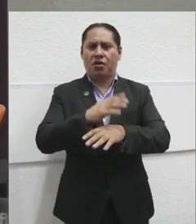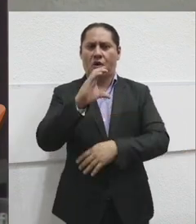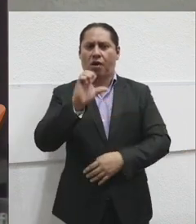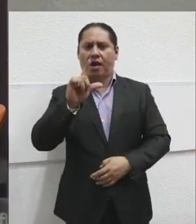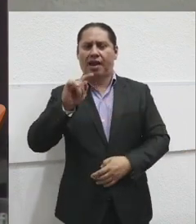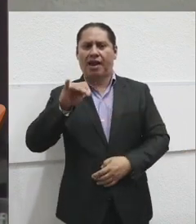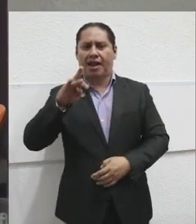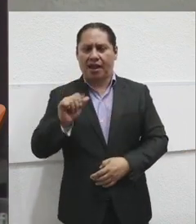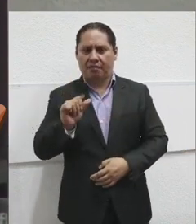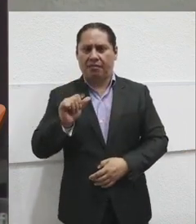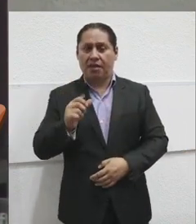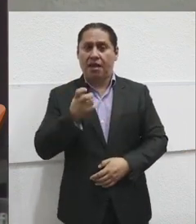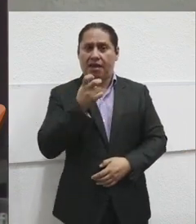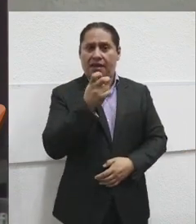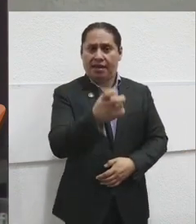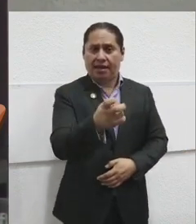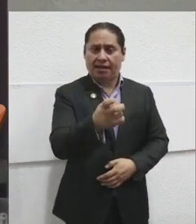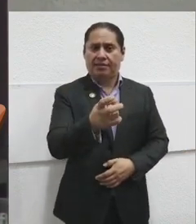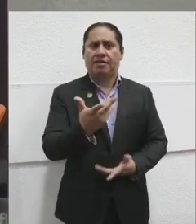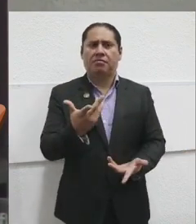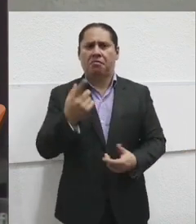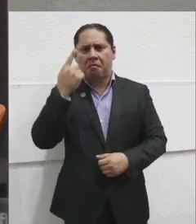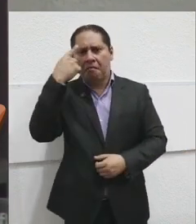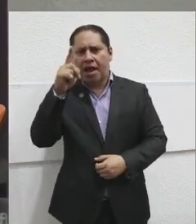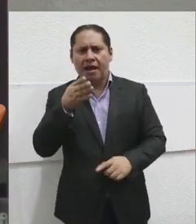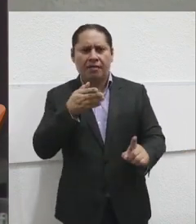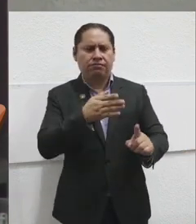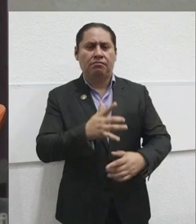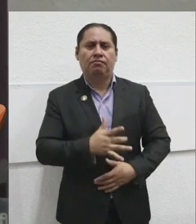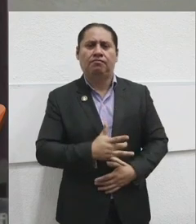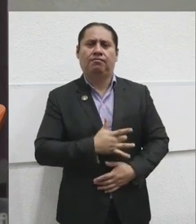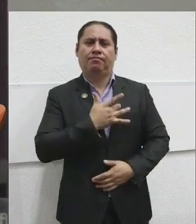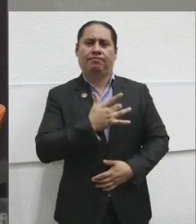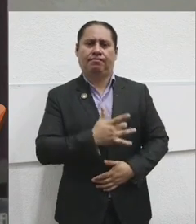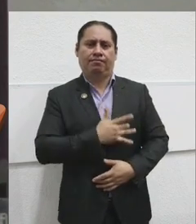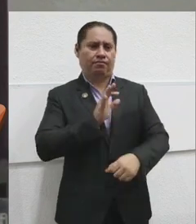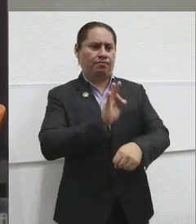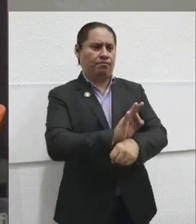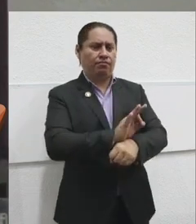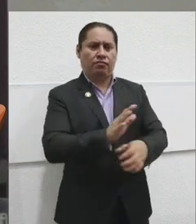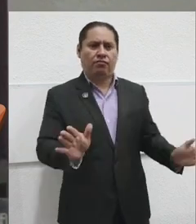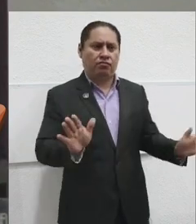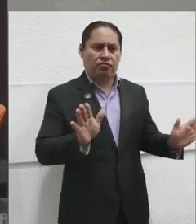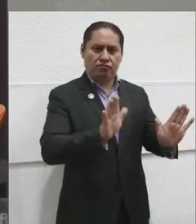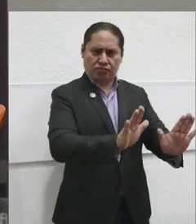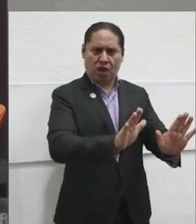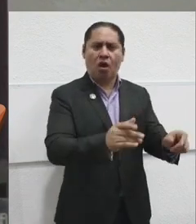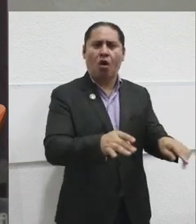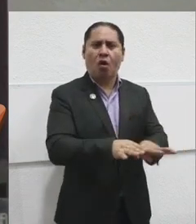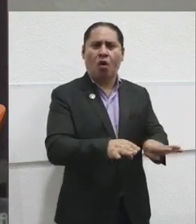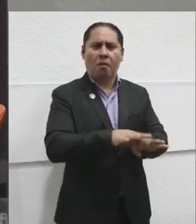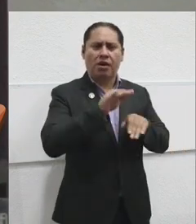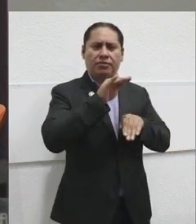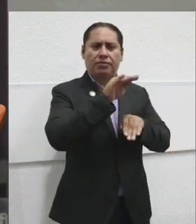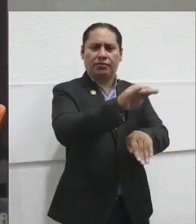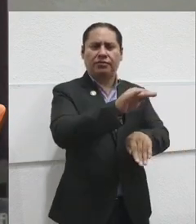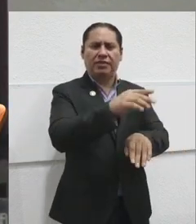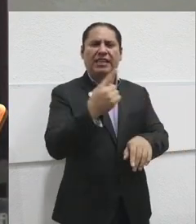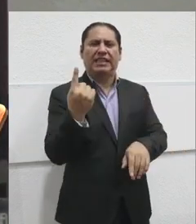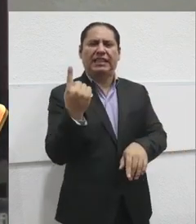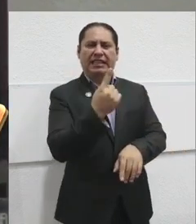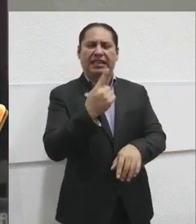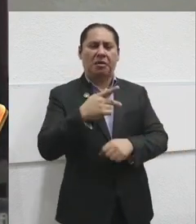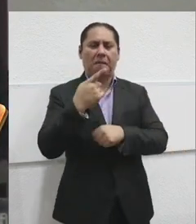de esta celebración es sensibilizar, concientizar y advertir sobre las consecuencias del